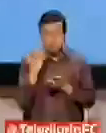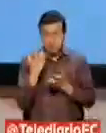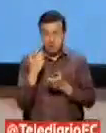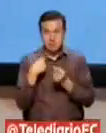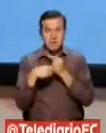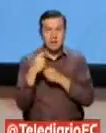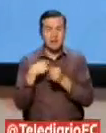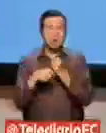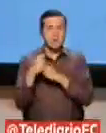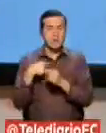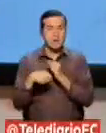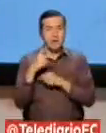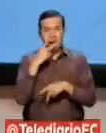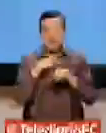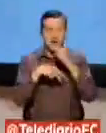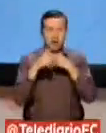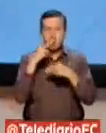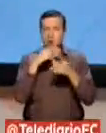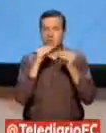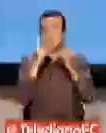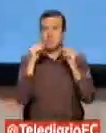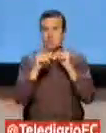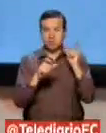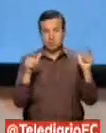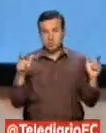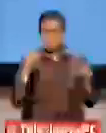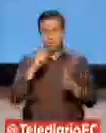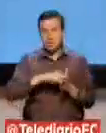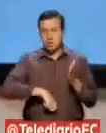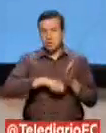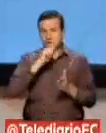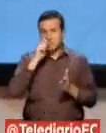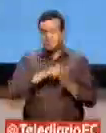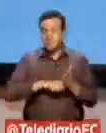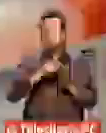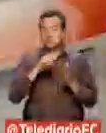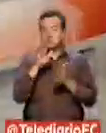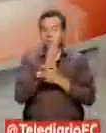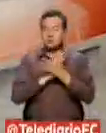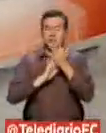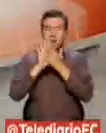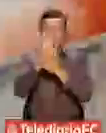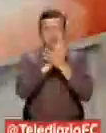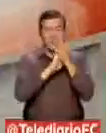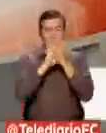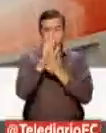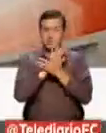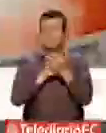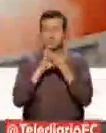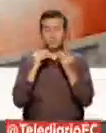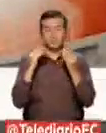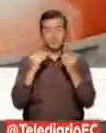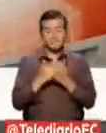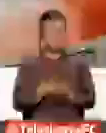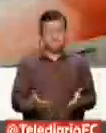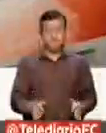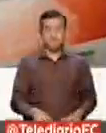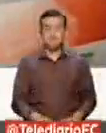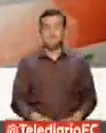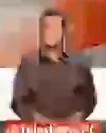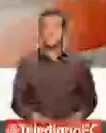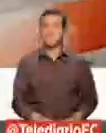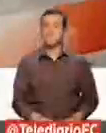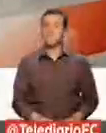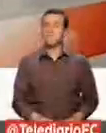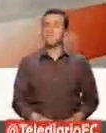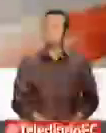portales de información falsos, pues obviamente hay gente que los contrata para pues alterar este nivel de percepción que nosotros tenemos.